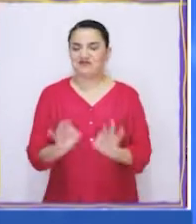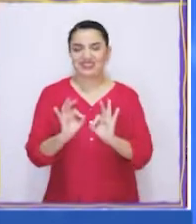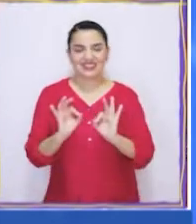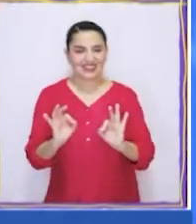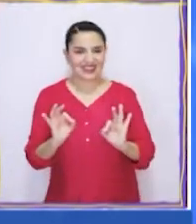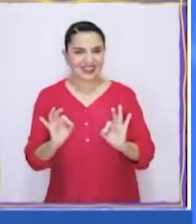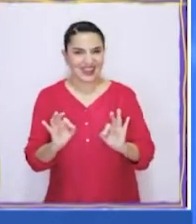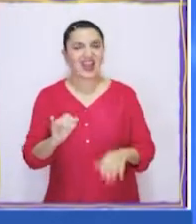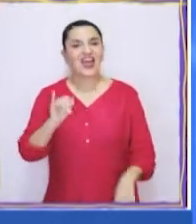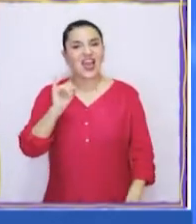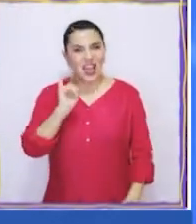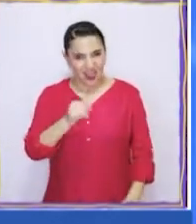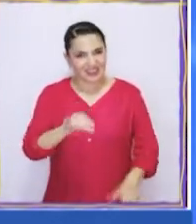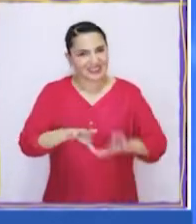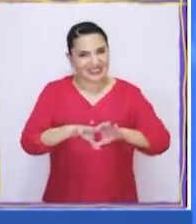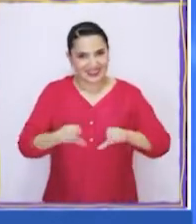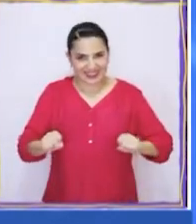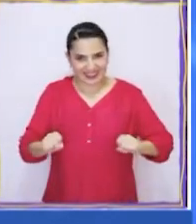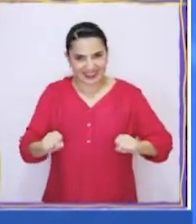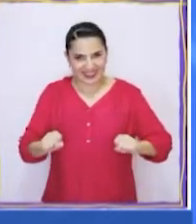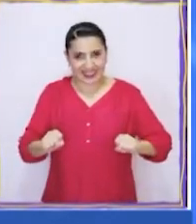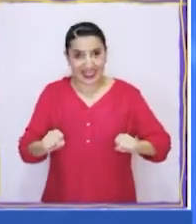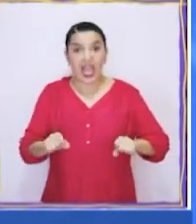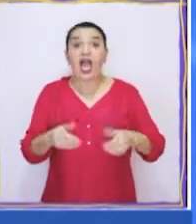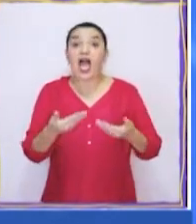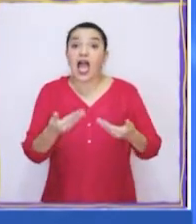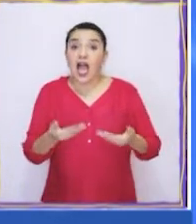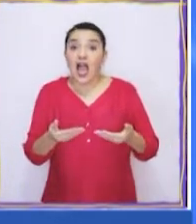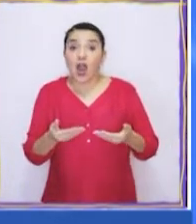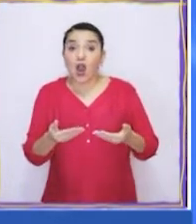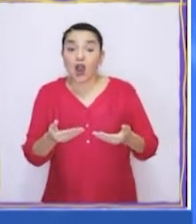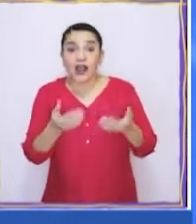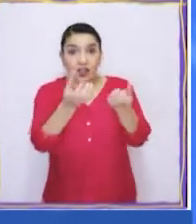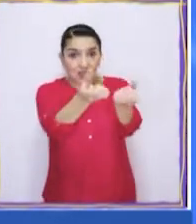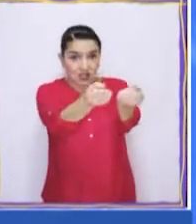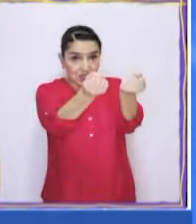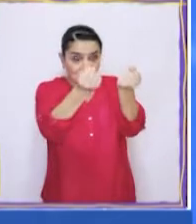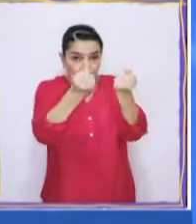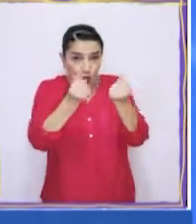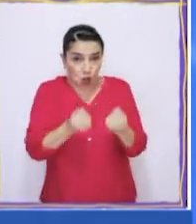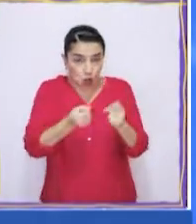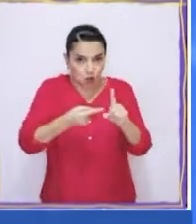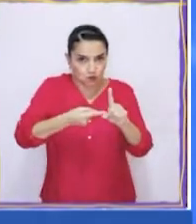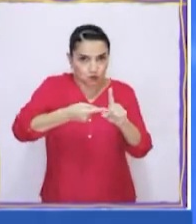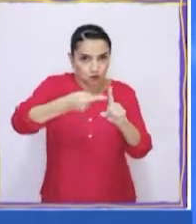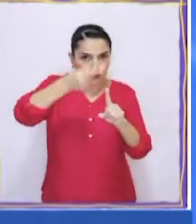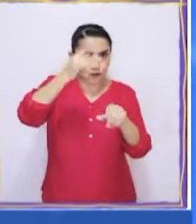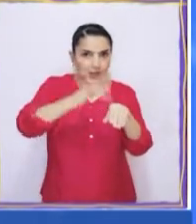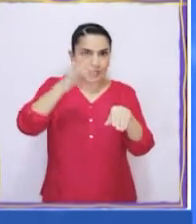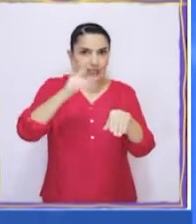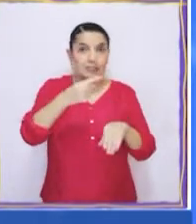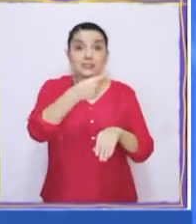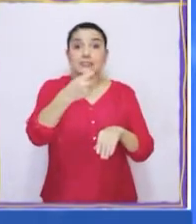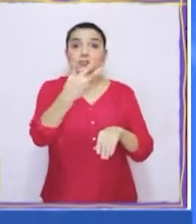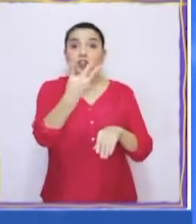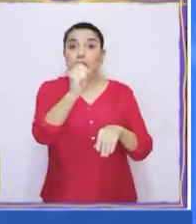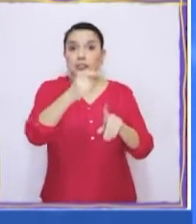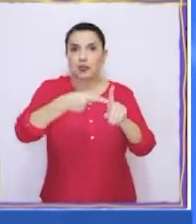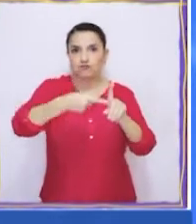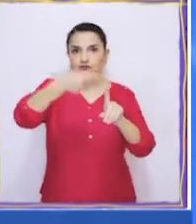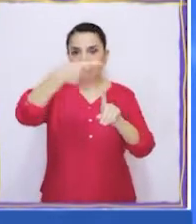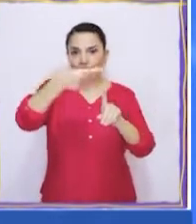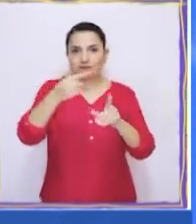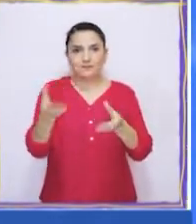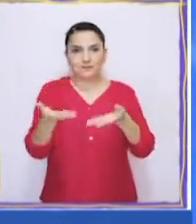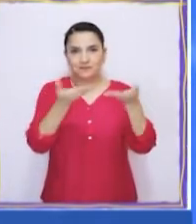genial ahora sí estamos listos vamos a meterlo al horno en 180 grados